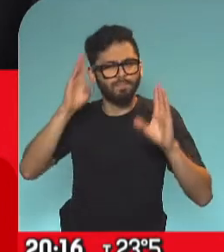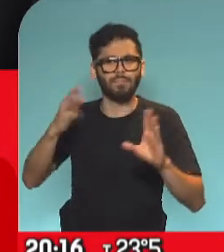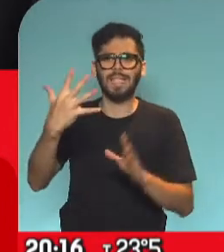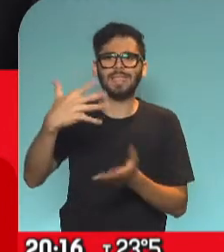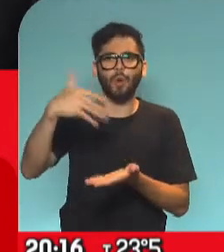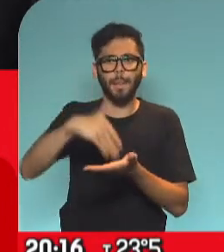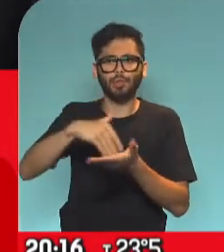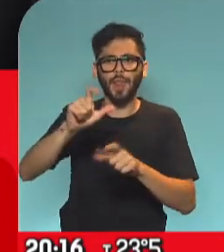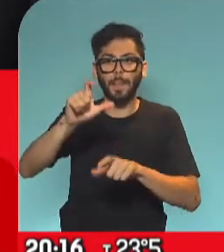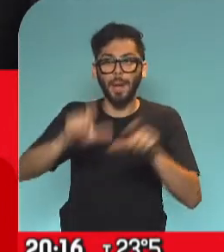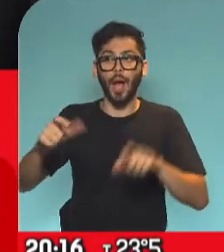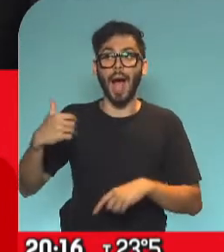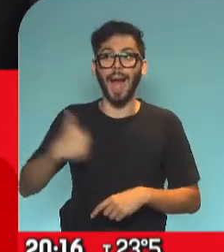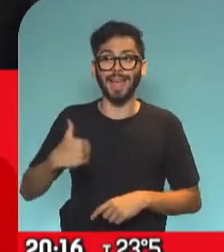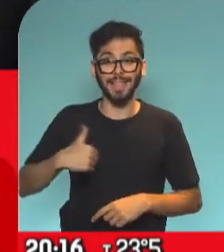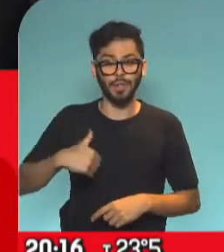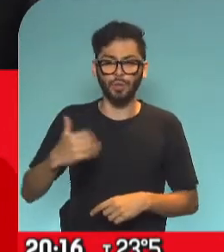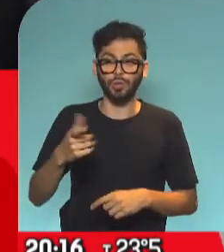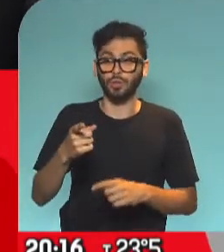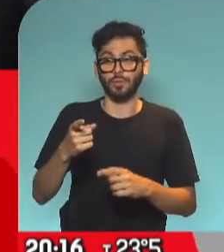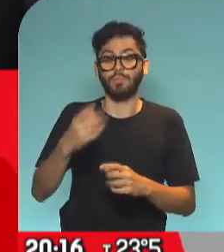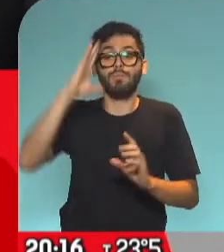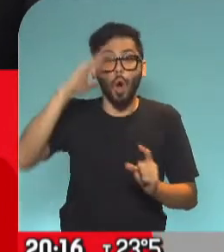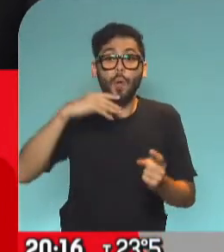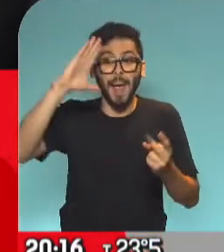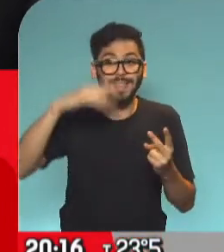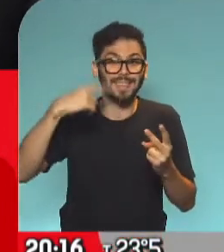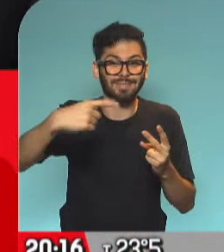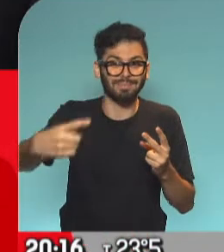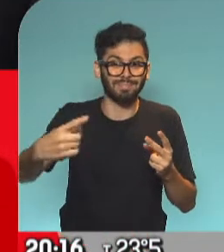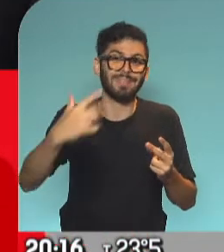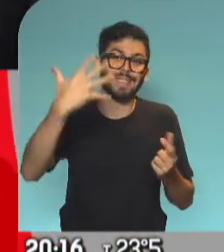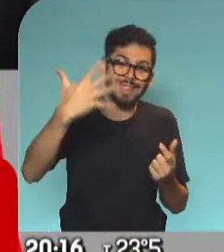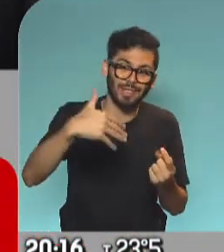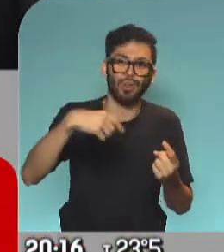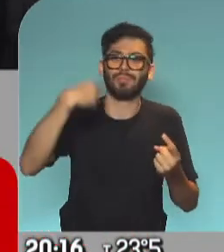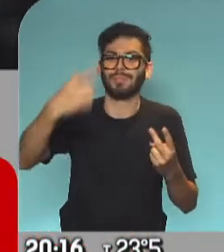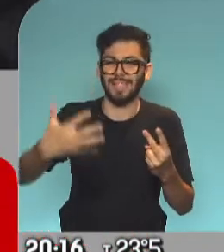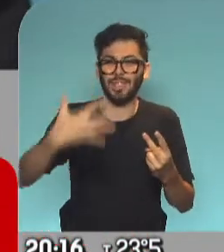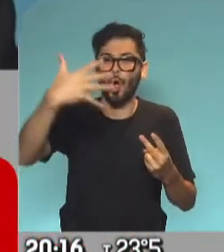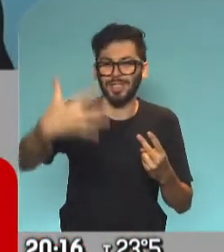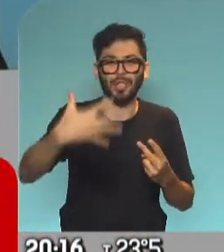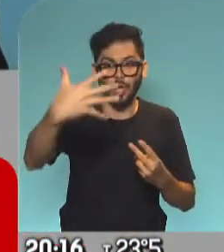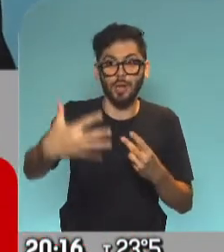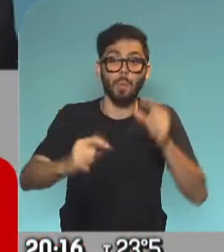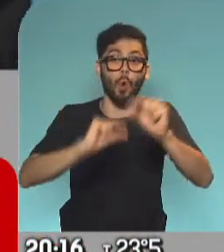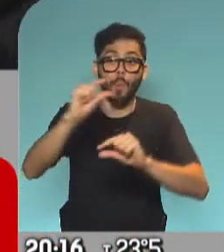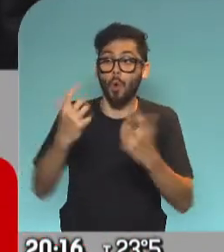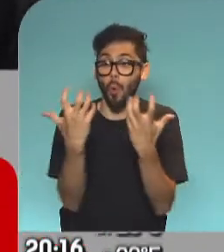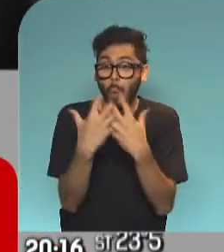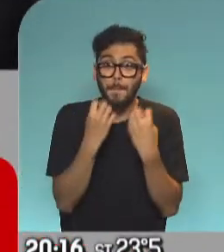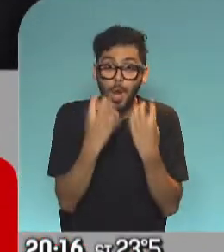millones de argentinos como mínimo por mes. Bueno, eso obviamente va a ir creciendo en la medida que vayamos optimizando todo el